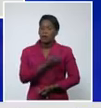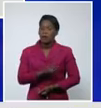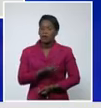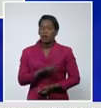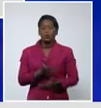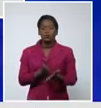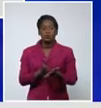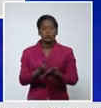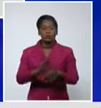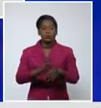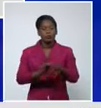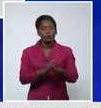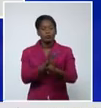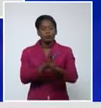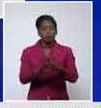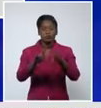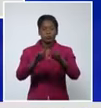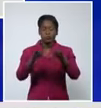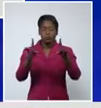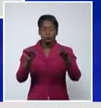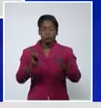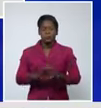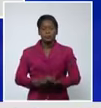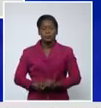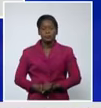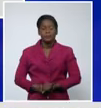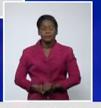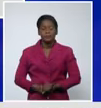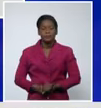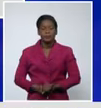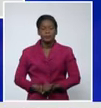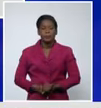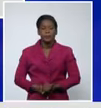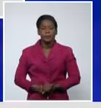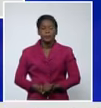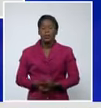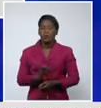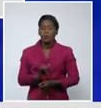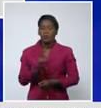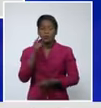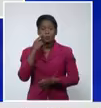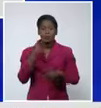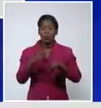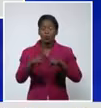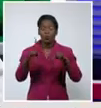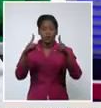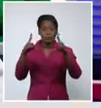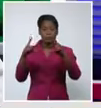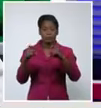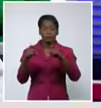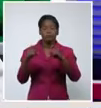tenido. Y acompañado de esto, pues también se puede ver en el otro gráfico